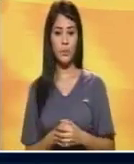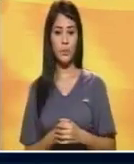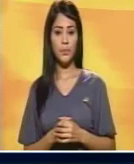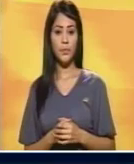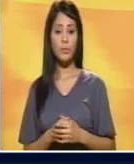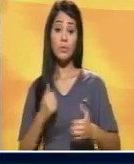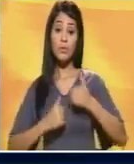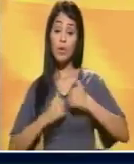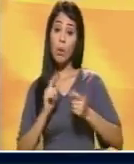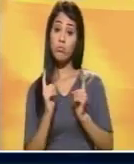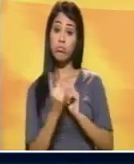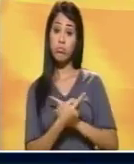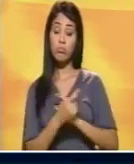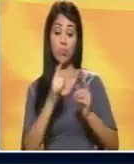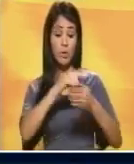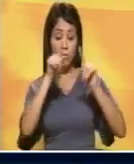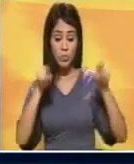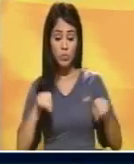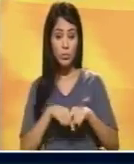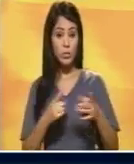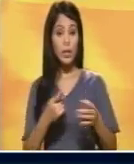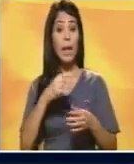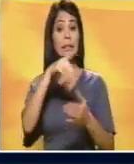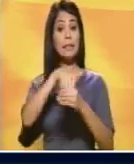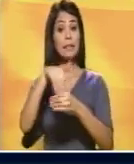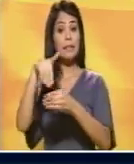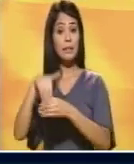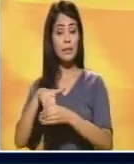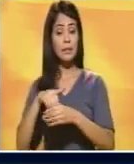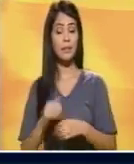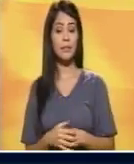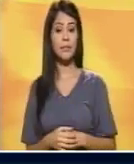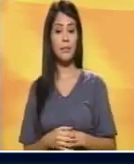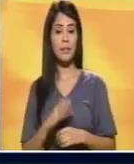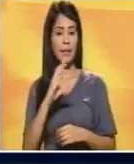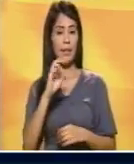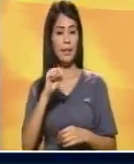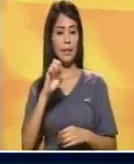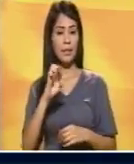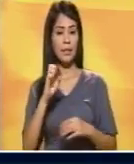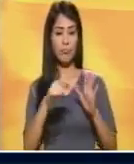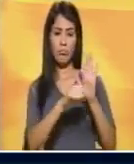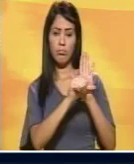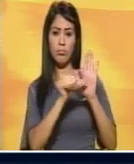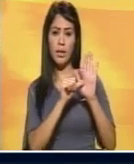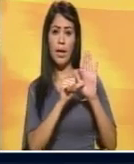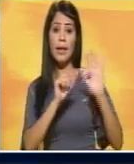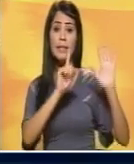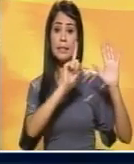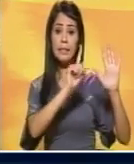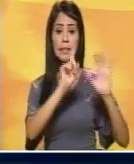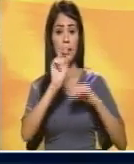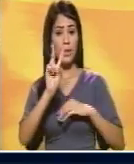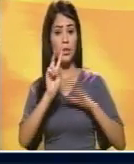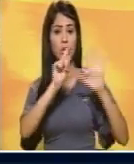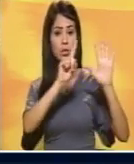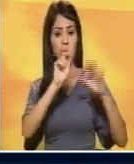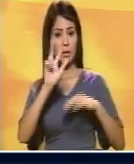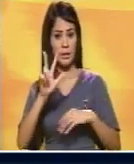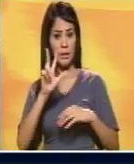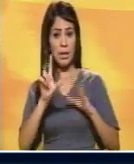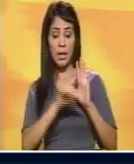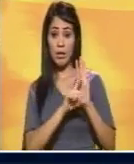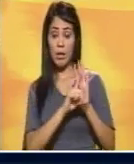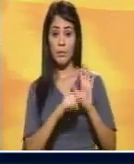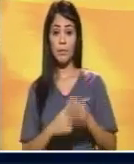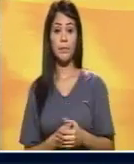candidatos en el tarjetón, sostuvo que el CNE viola en flagrancia los artículos 62 y 63 de la ley electoral.